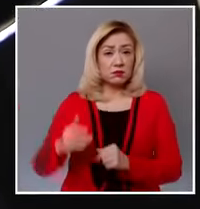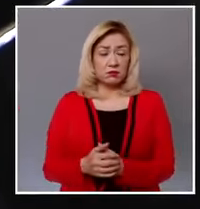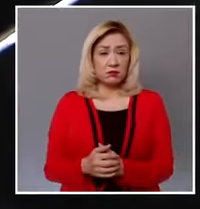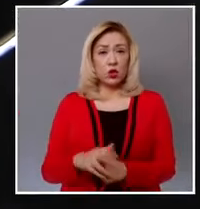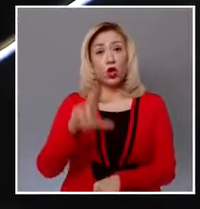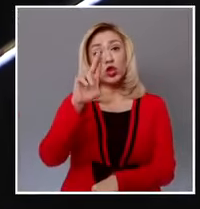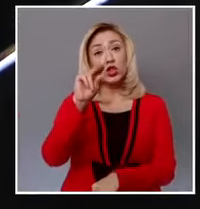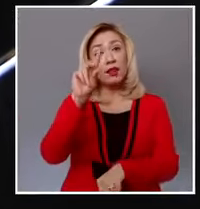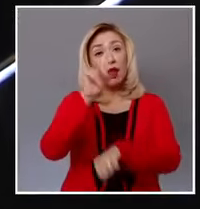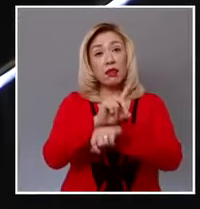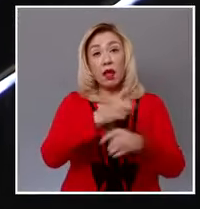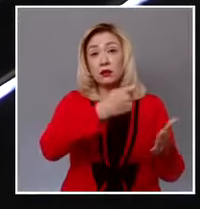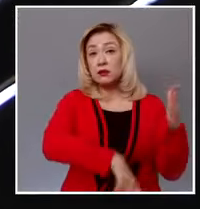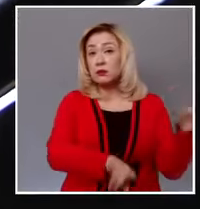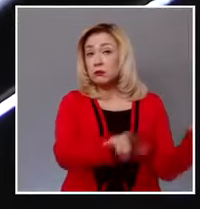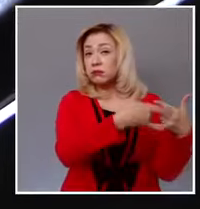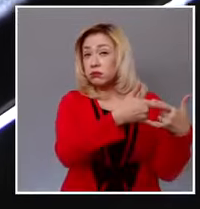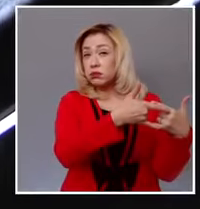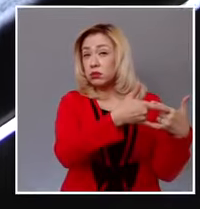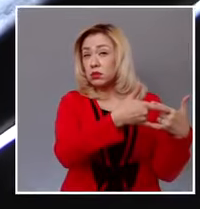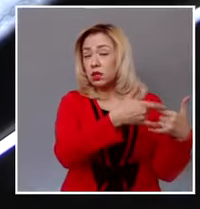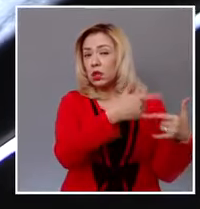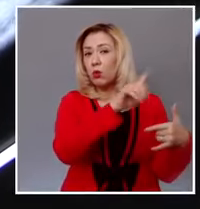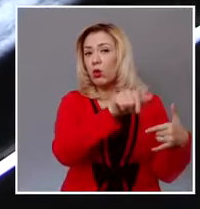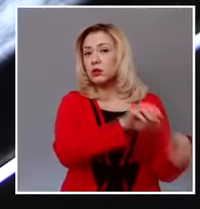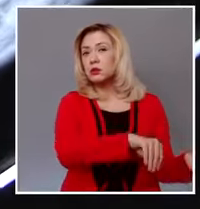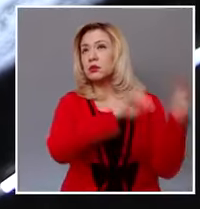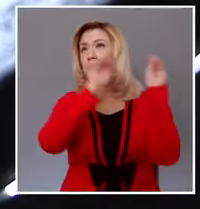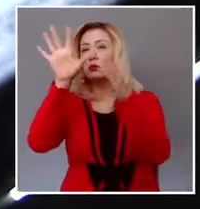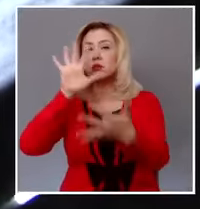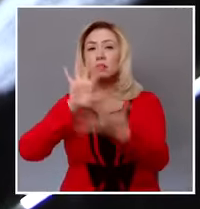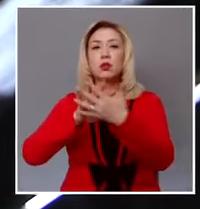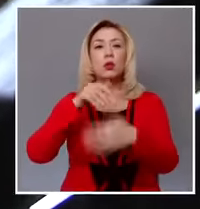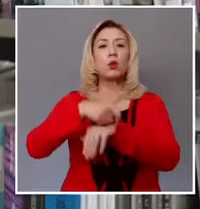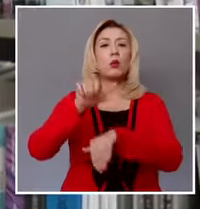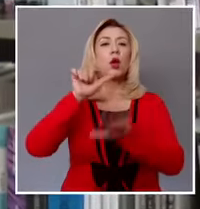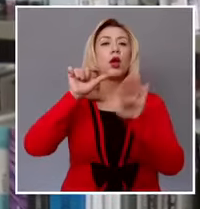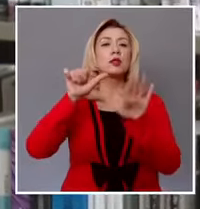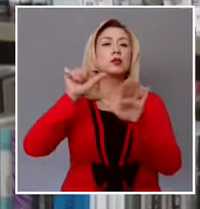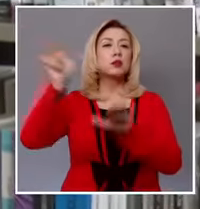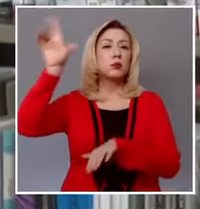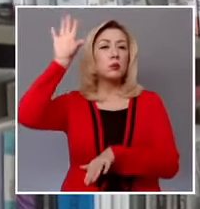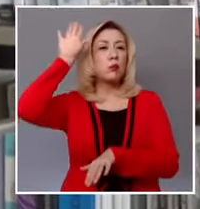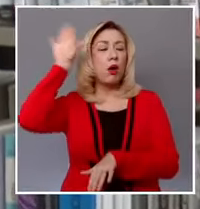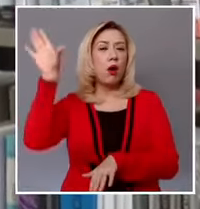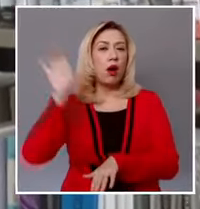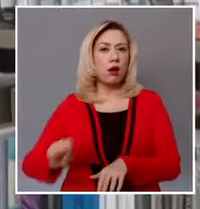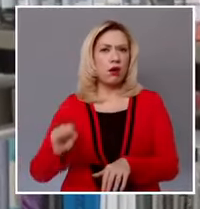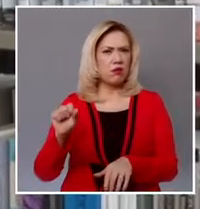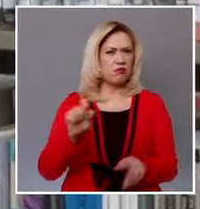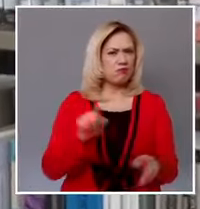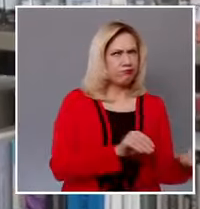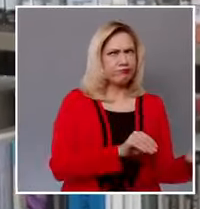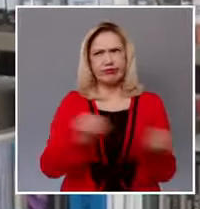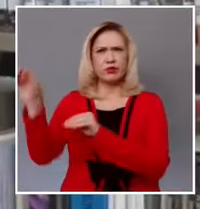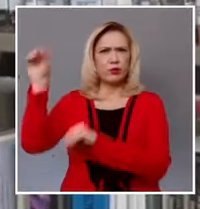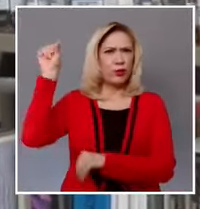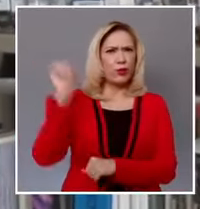la trasladaron al Ceferezo número 16, ubicado en el estado de Morelos. El caso de la familia